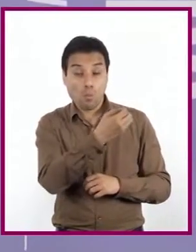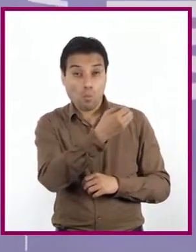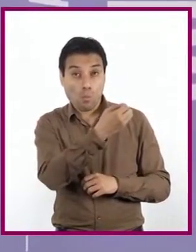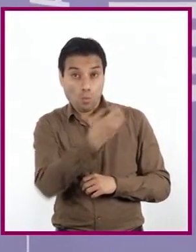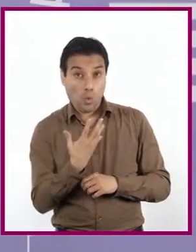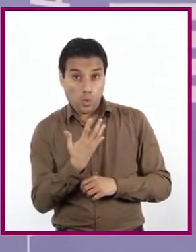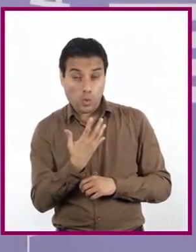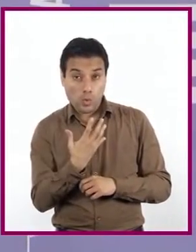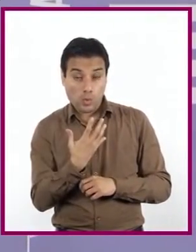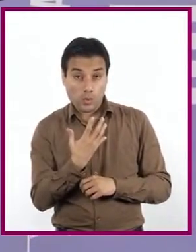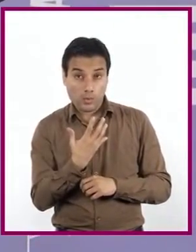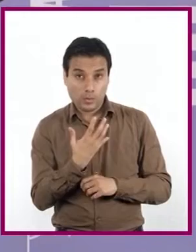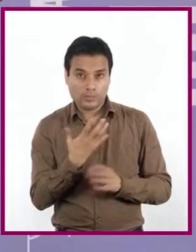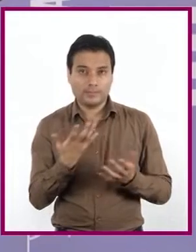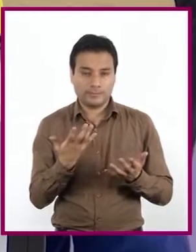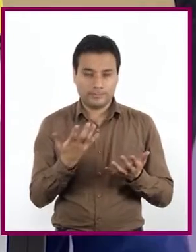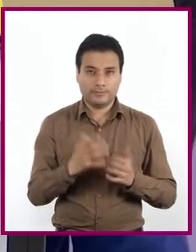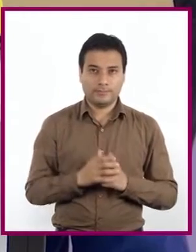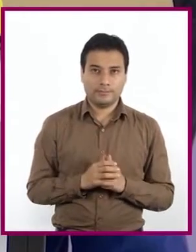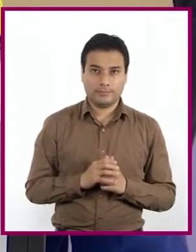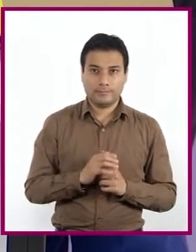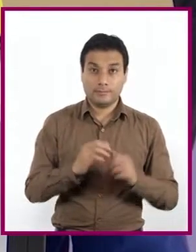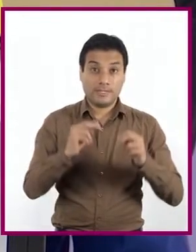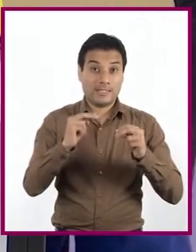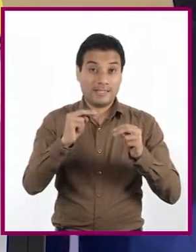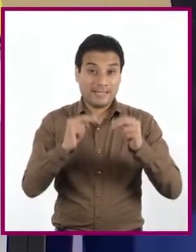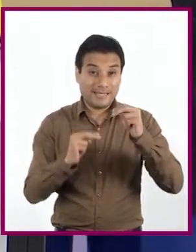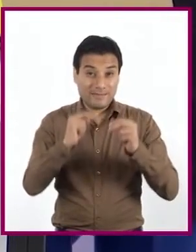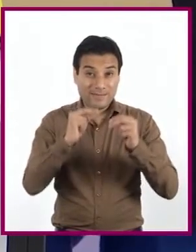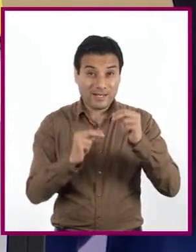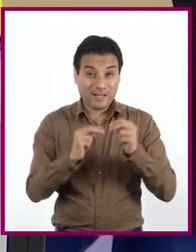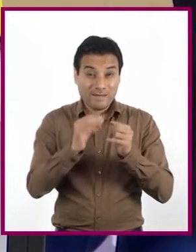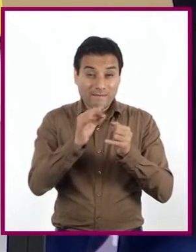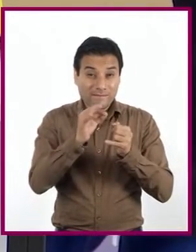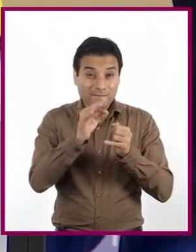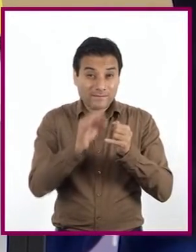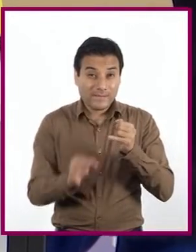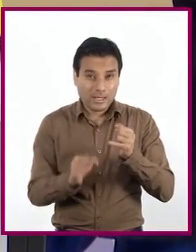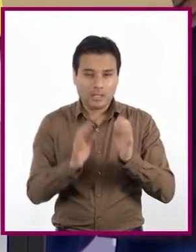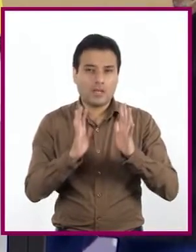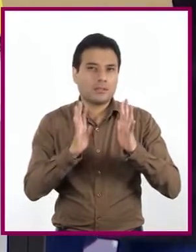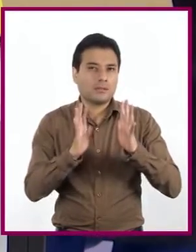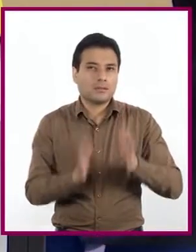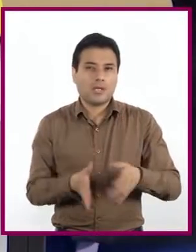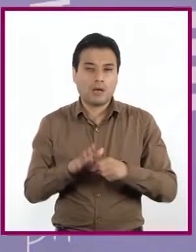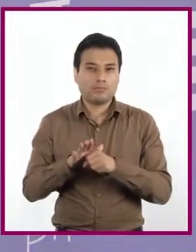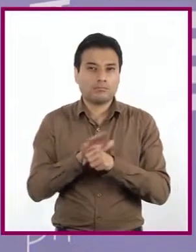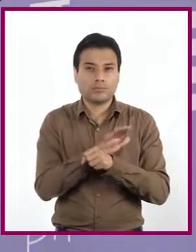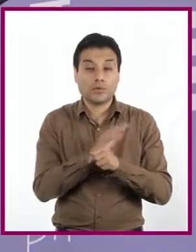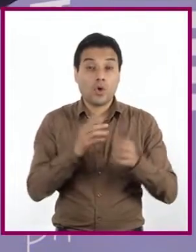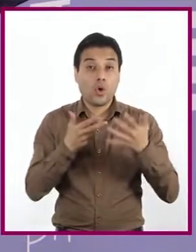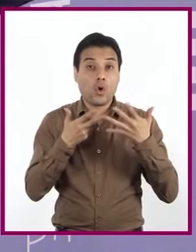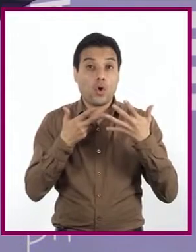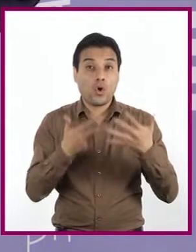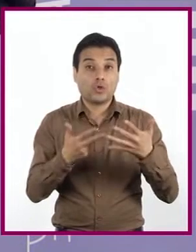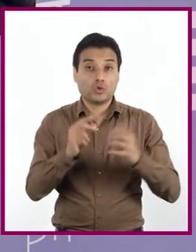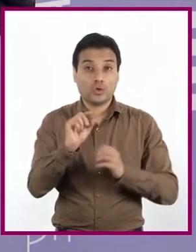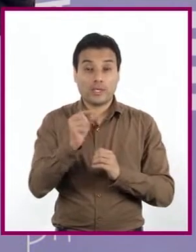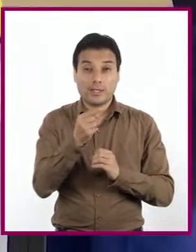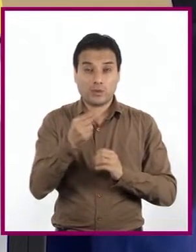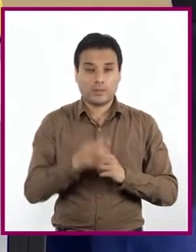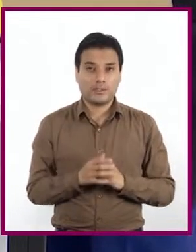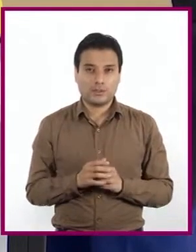valencia del calcio para completar la órbita que está más alejada del núcleo, con 8 electrones, logrando